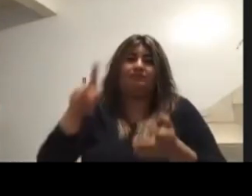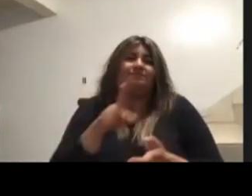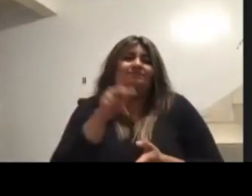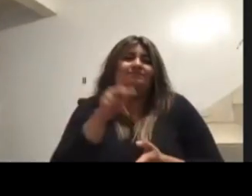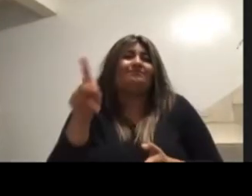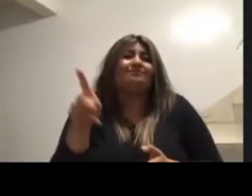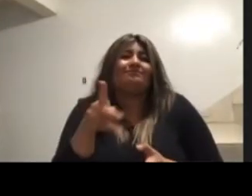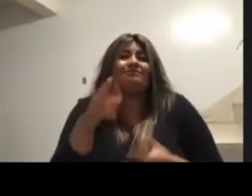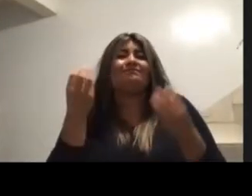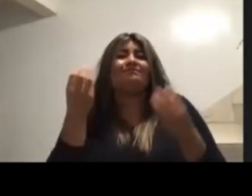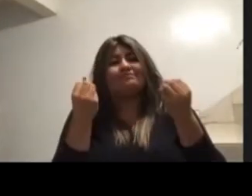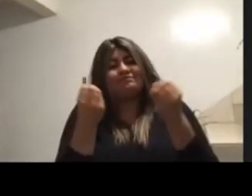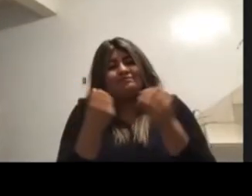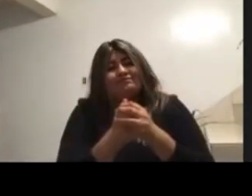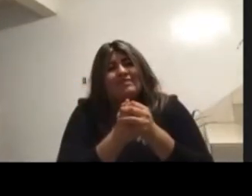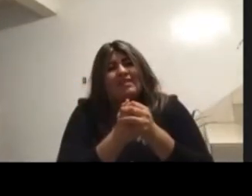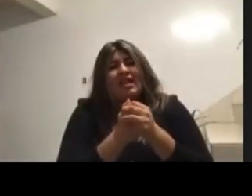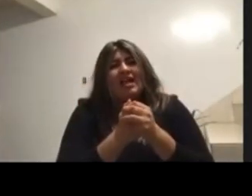agresivamente